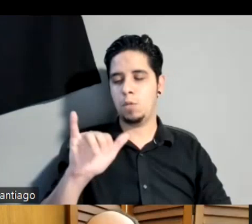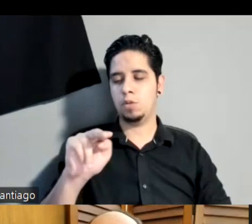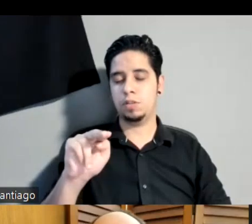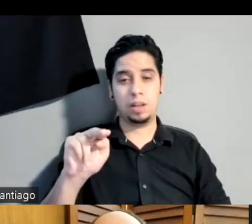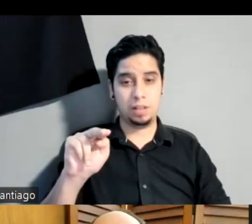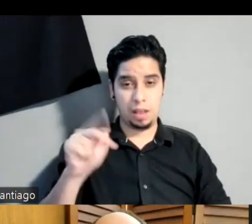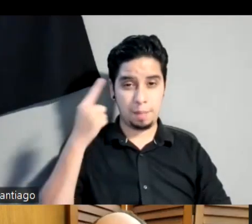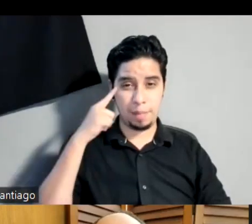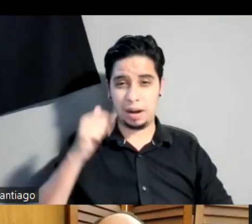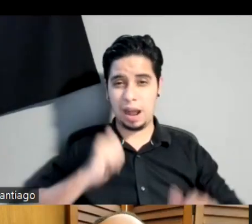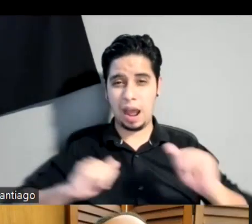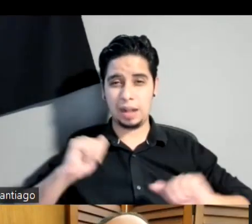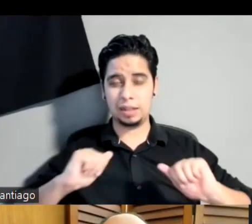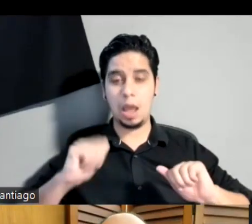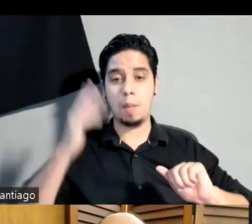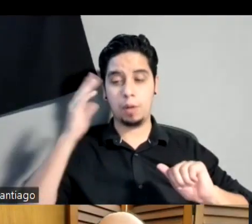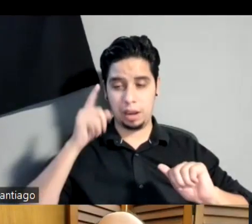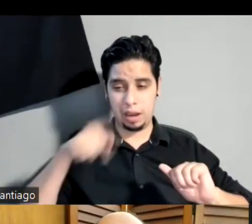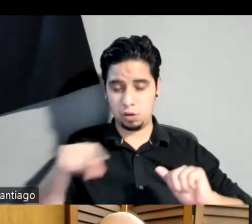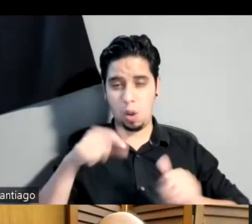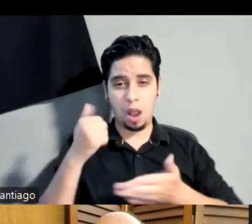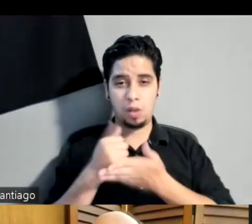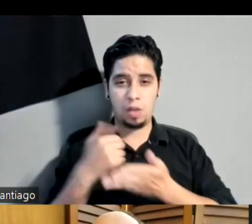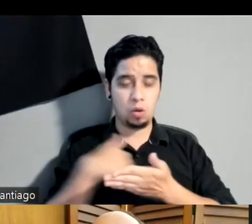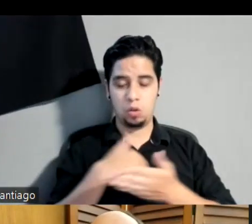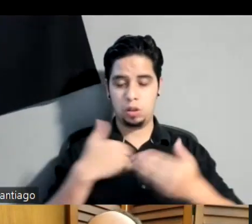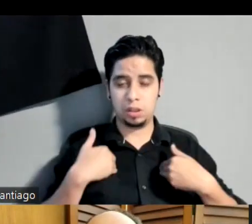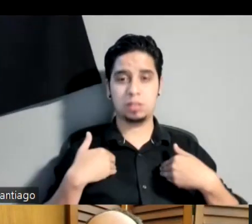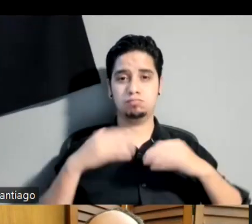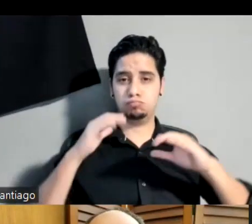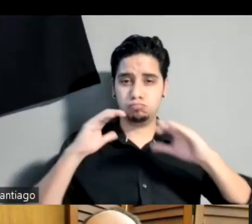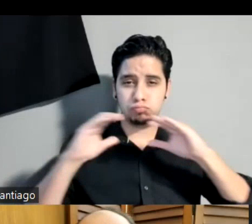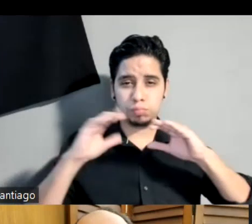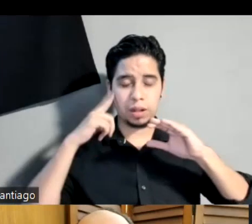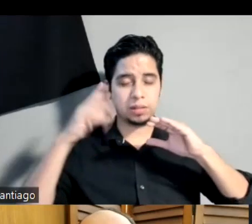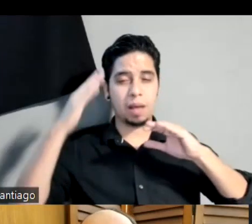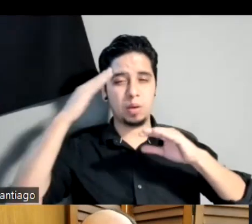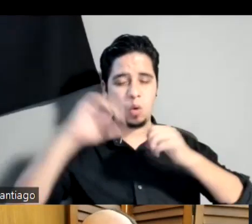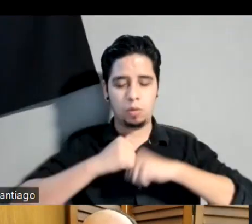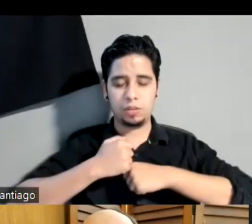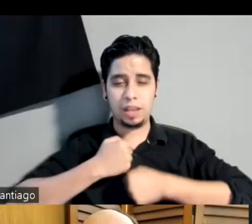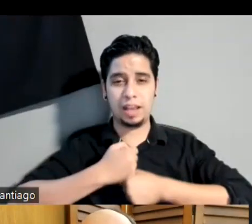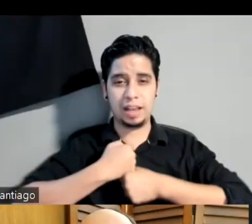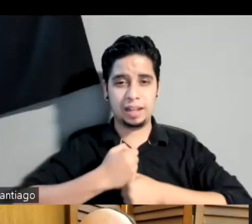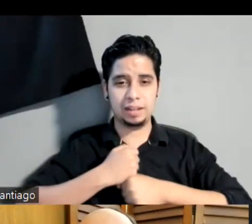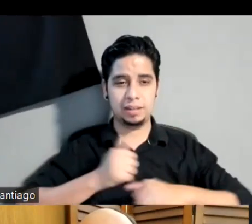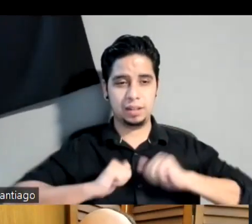de saber, ¿verdad?, cómo se crea una pieza teatral. Hoy tuvimos